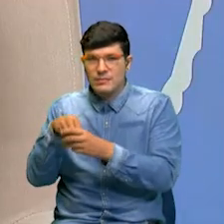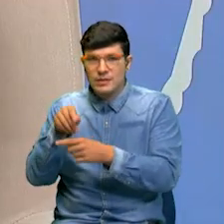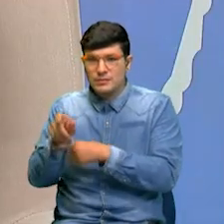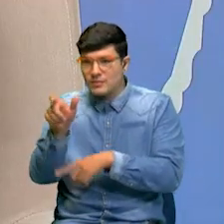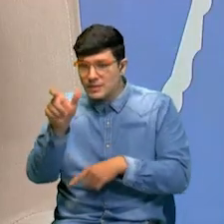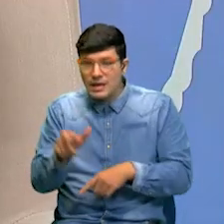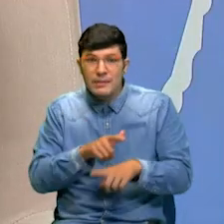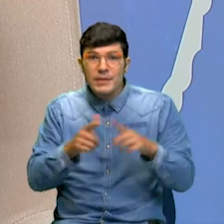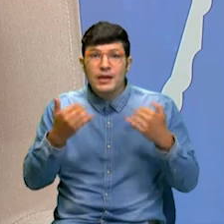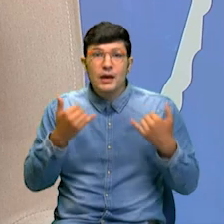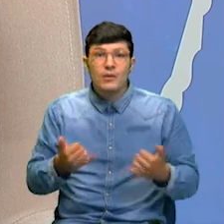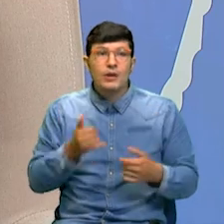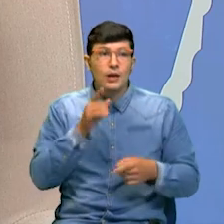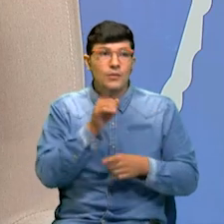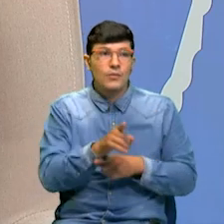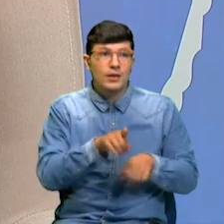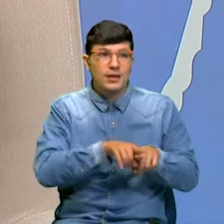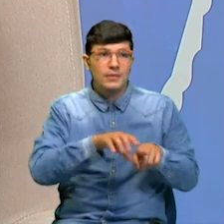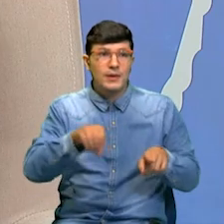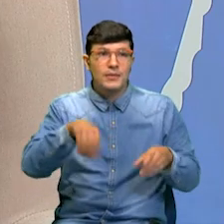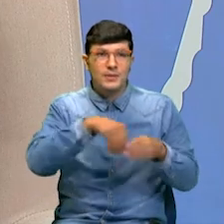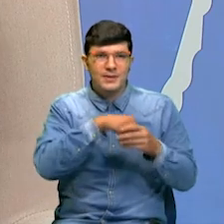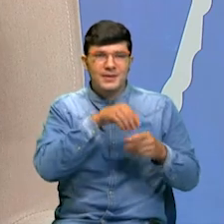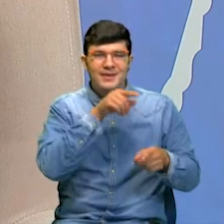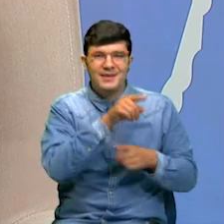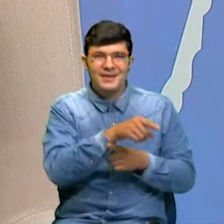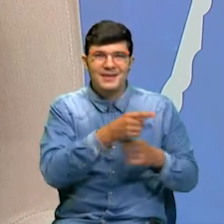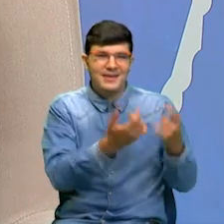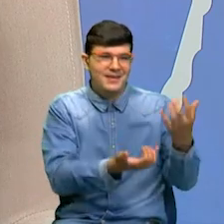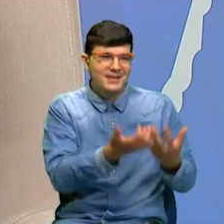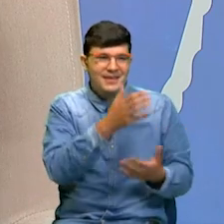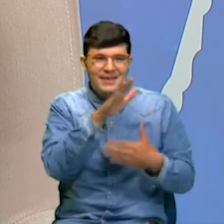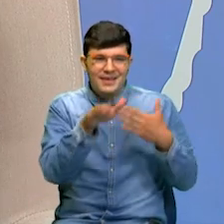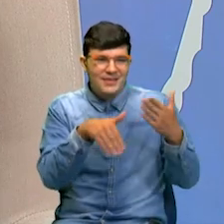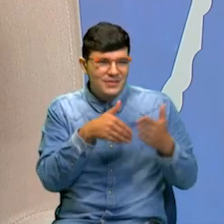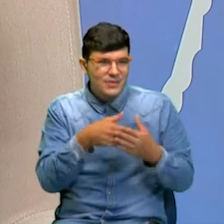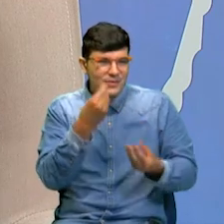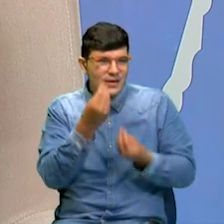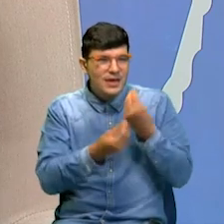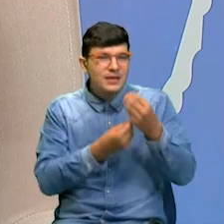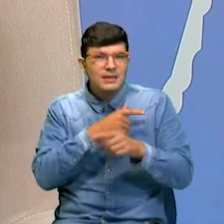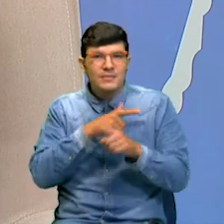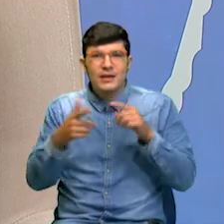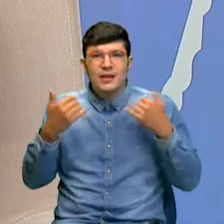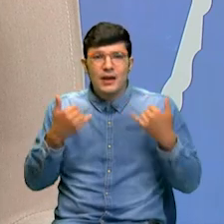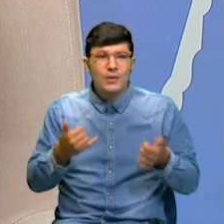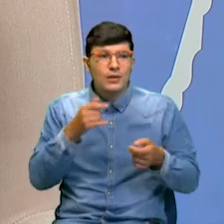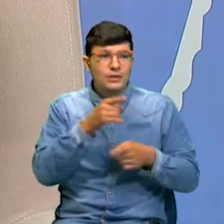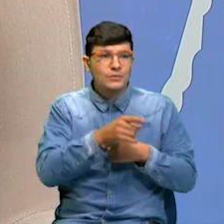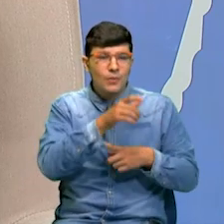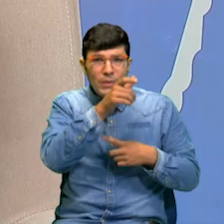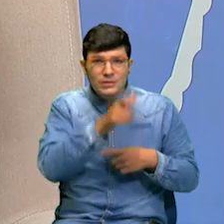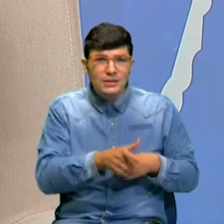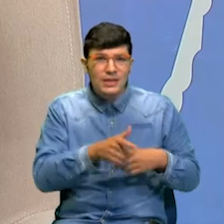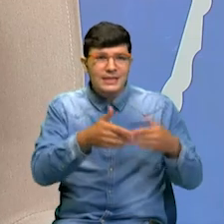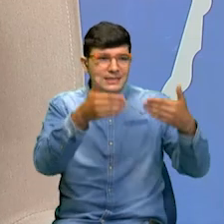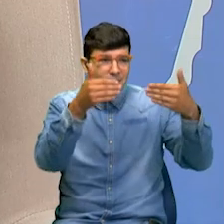ahora un hermano que quedó allá cocinando y haciendo todo, y él es más discapacitado